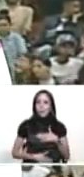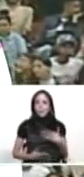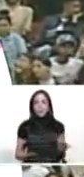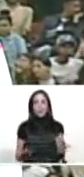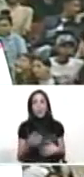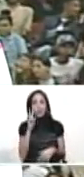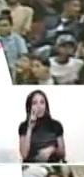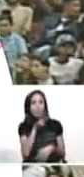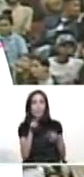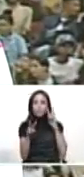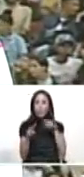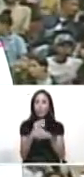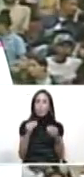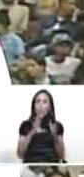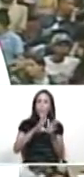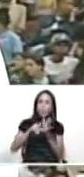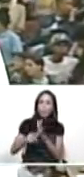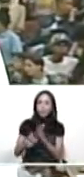No podemos aceptar